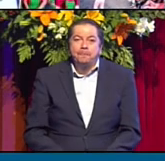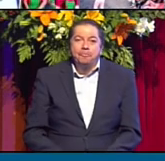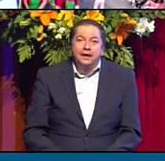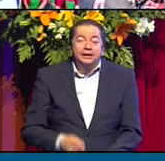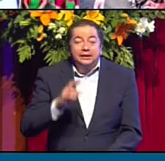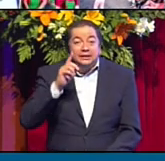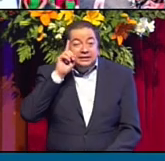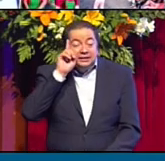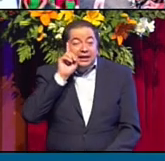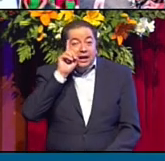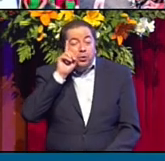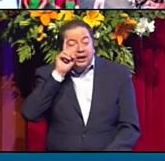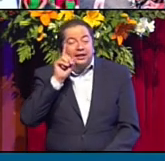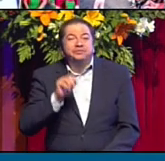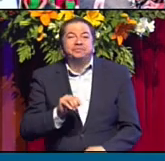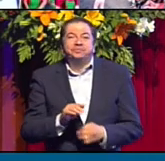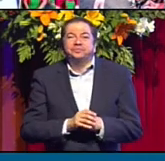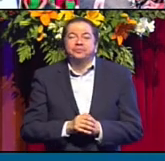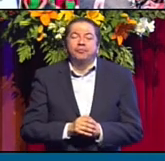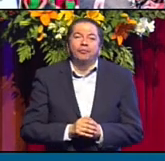Nuestra.